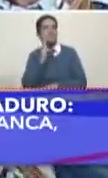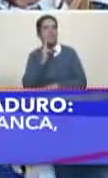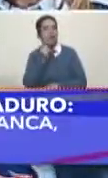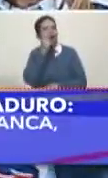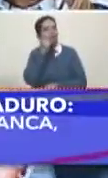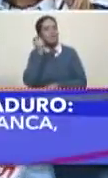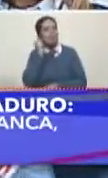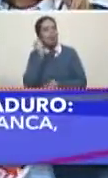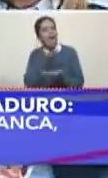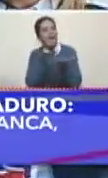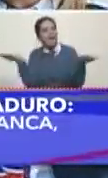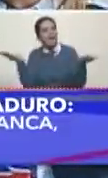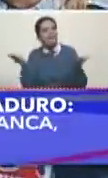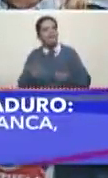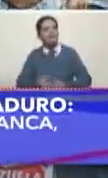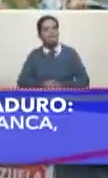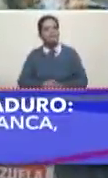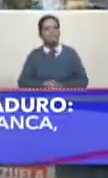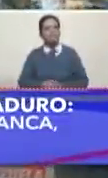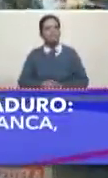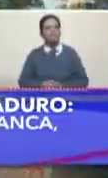bolivarianas.